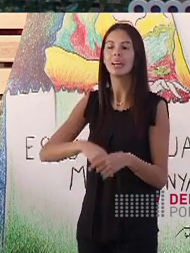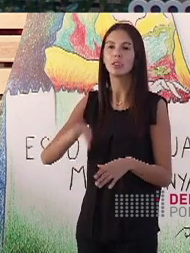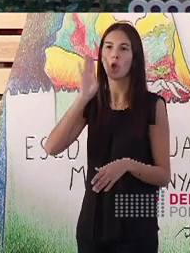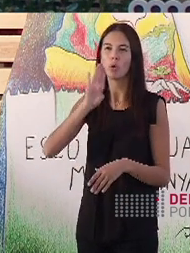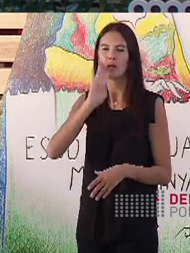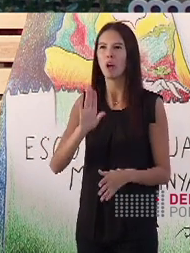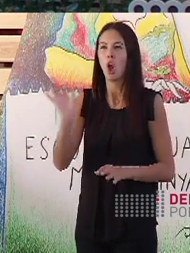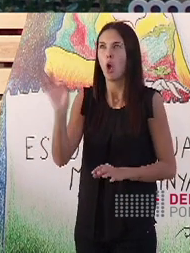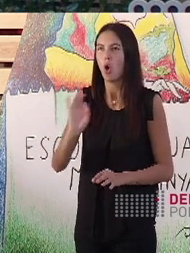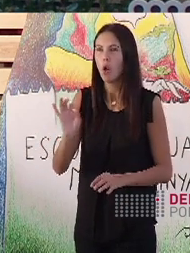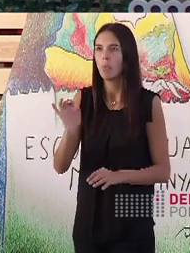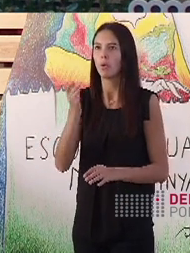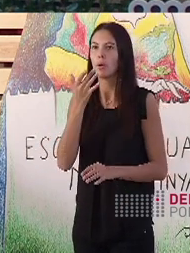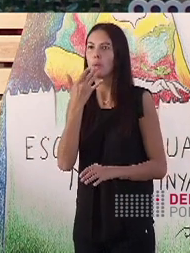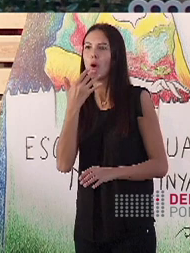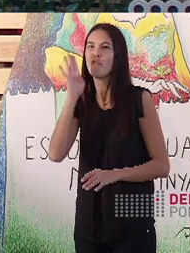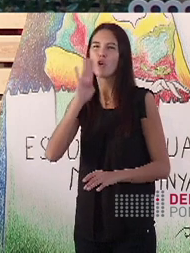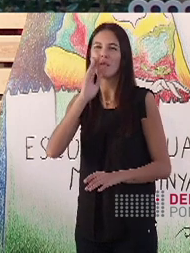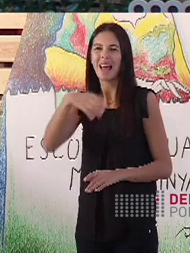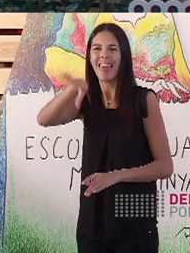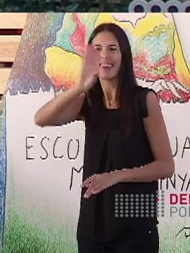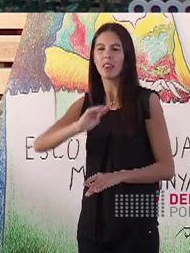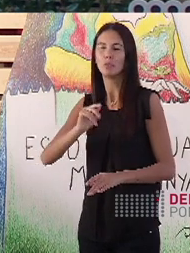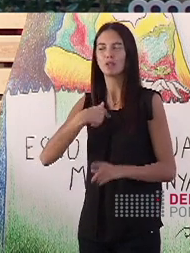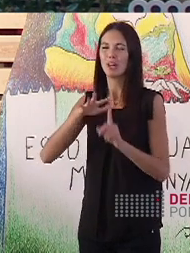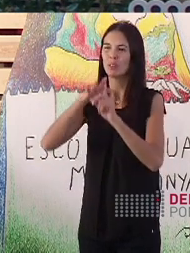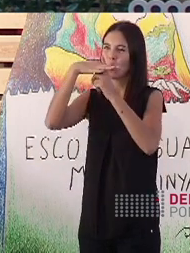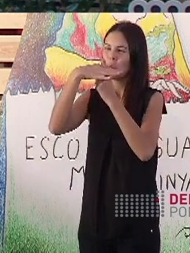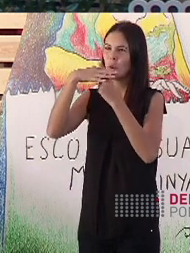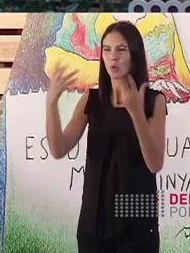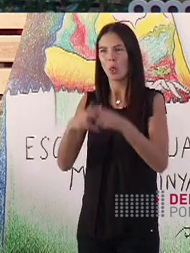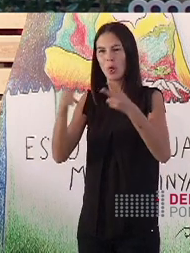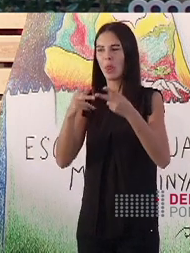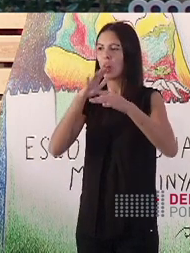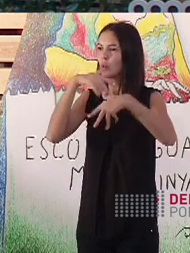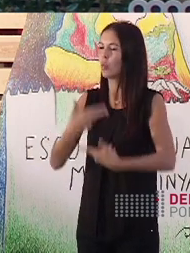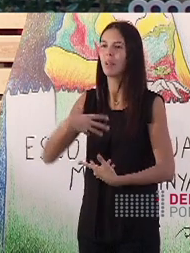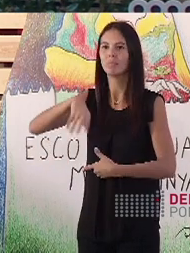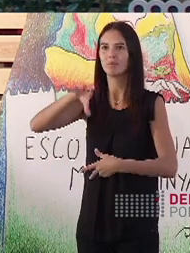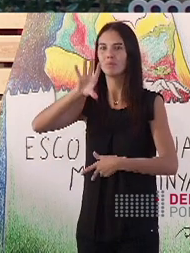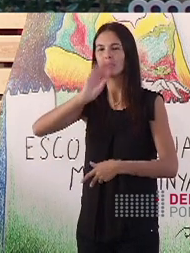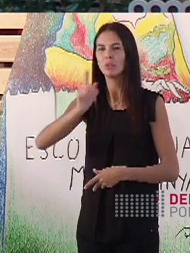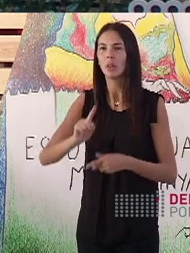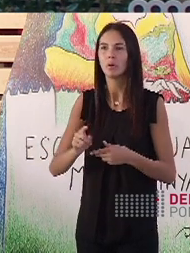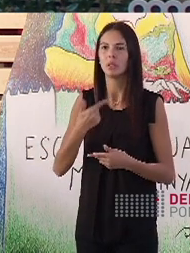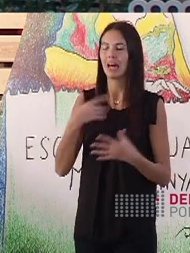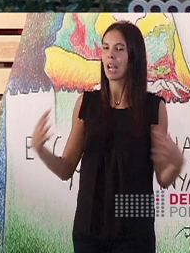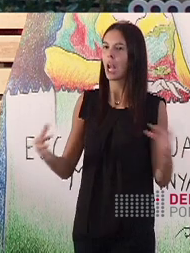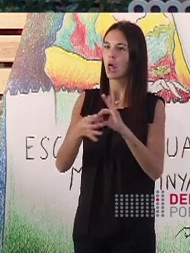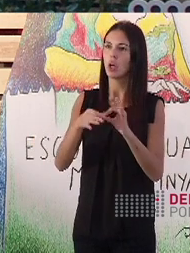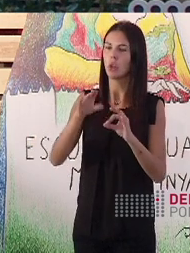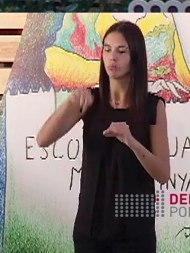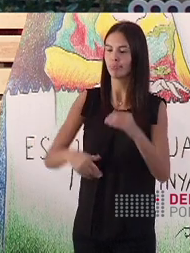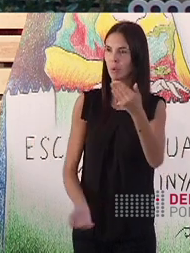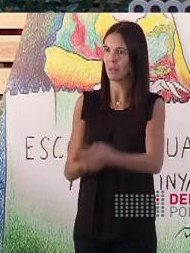cómo entendemos o no entendemos lo que es la pornografía en nuestra sociedad actual está súper relacionado con lo que estaba explicando Rosa esta